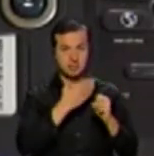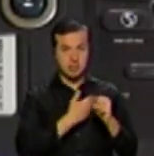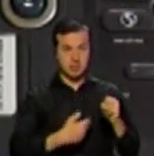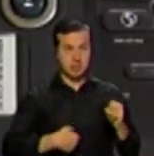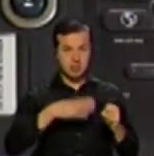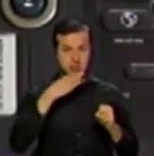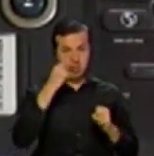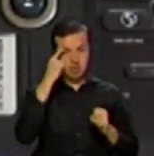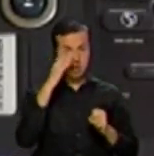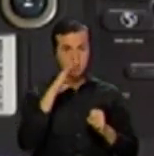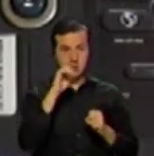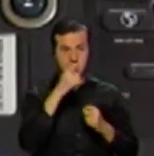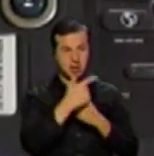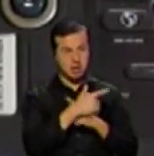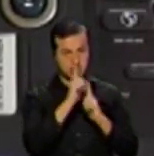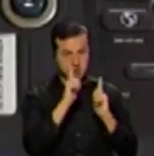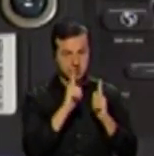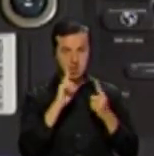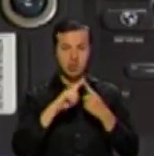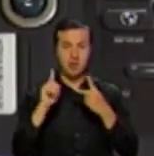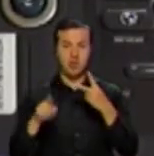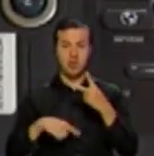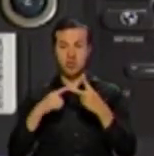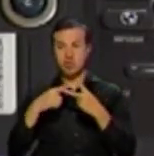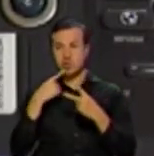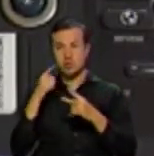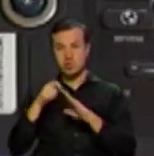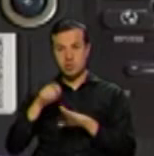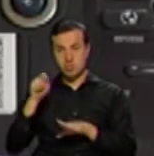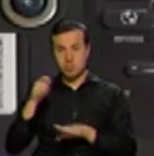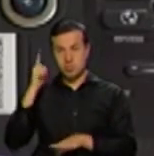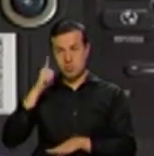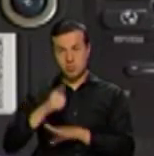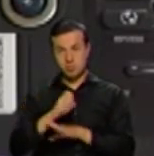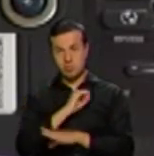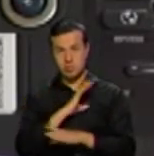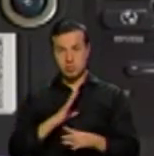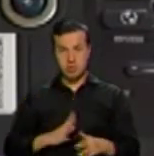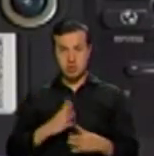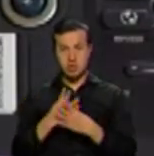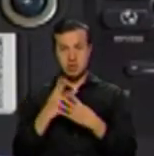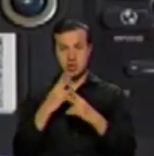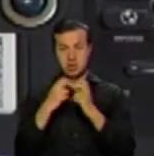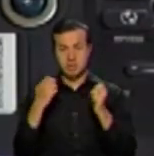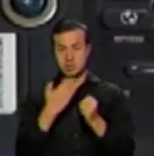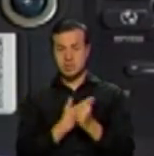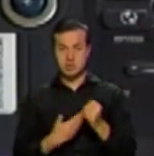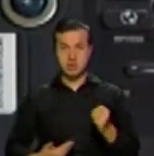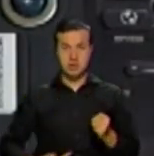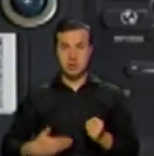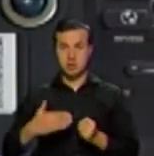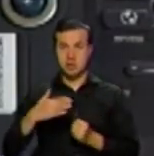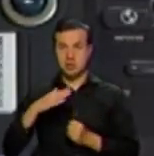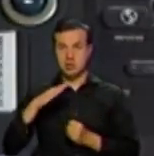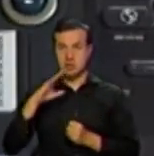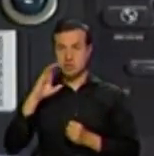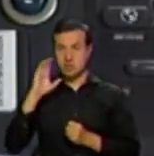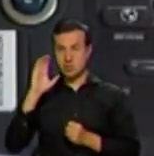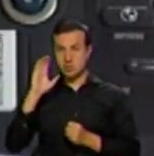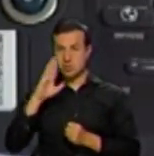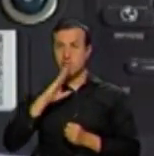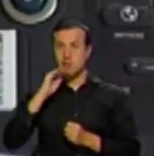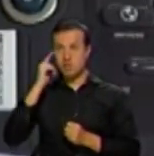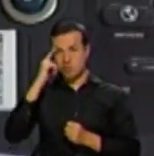caso Balda, y el titular dos: jueza dispone juicio y prisión contra el expresidente Rafael C. Entonces,